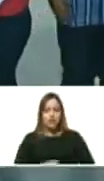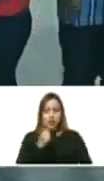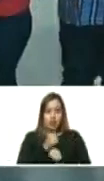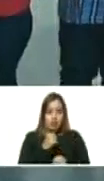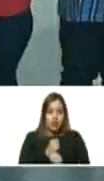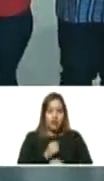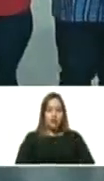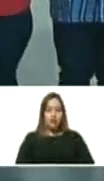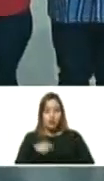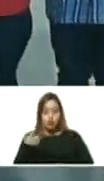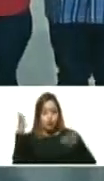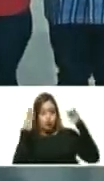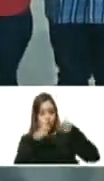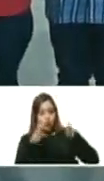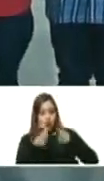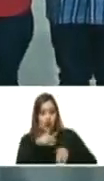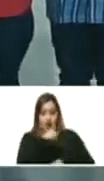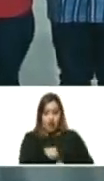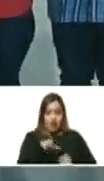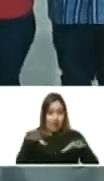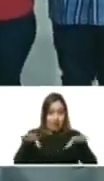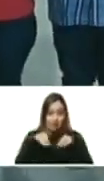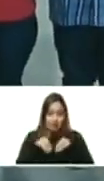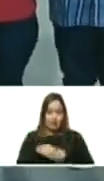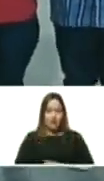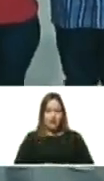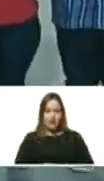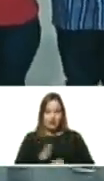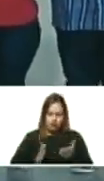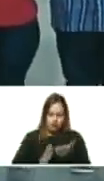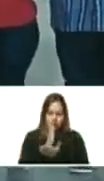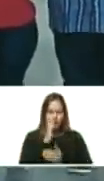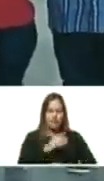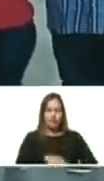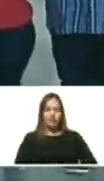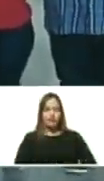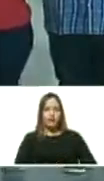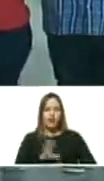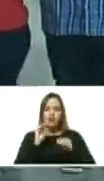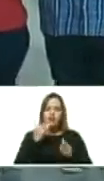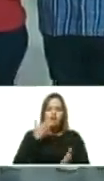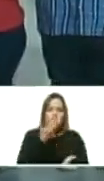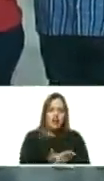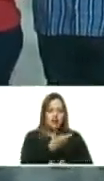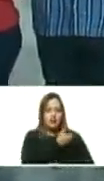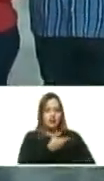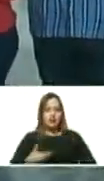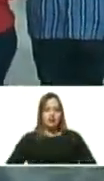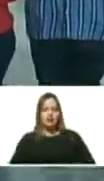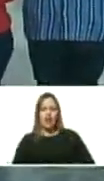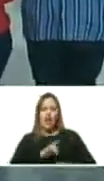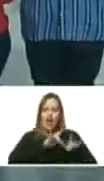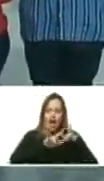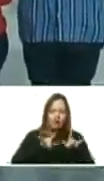da una orden y ahí la han cumplido al pie de la letra. Muchísimas gracias, mi presidente, lo